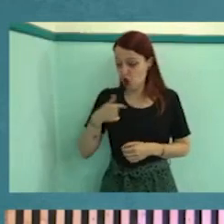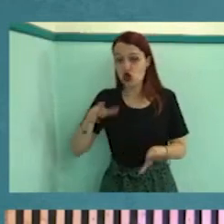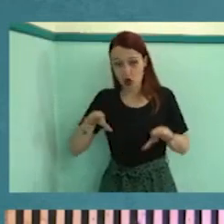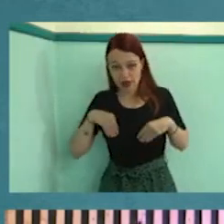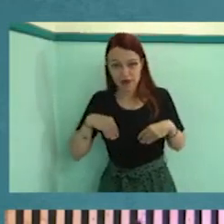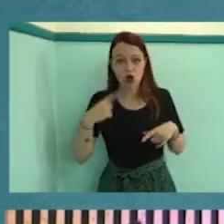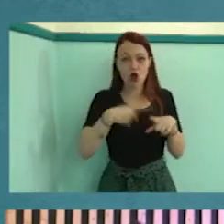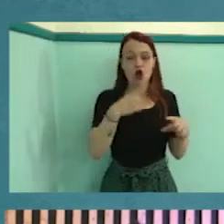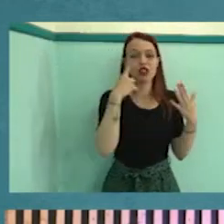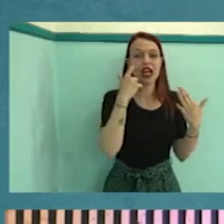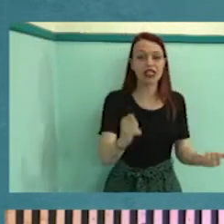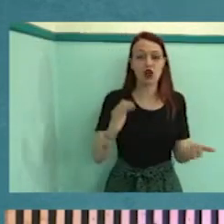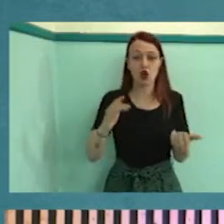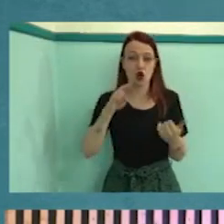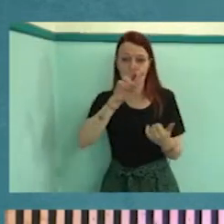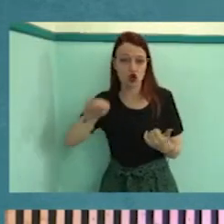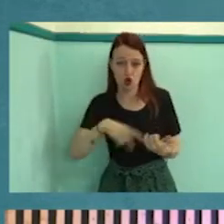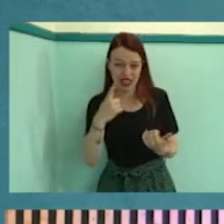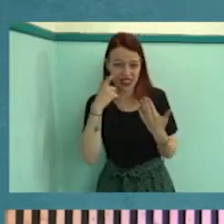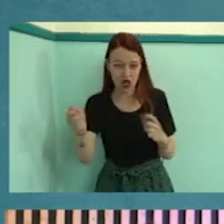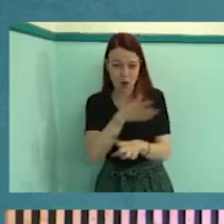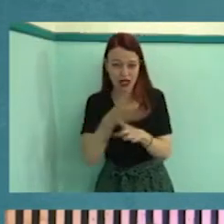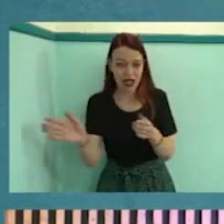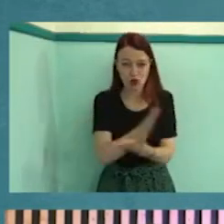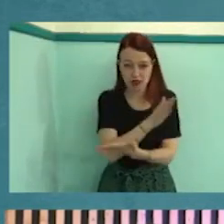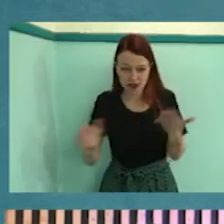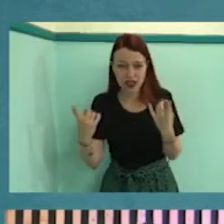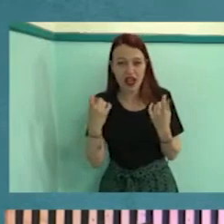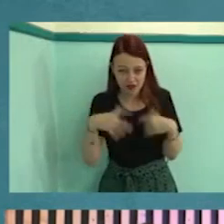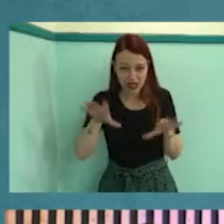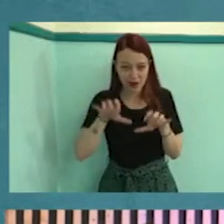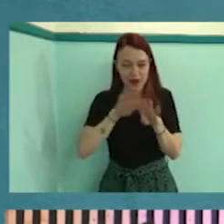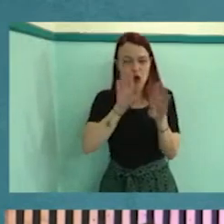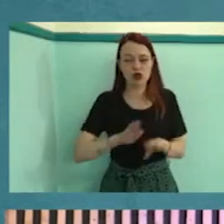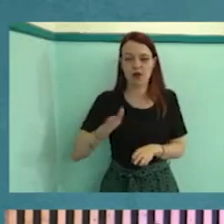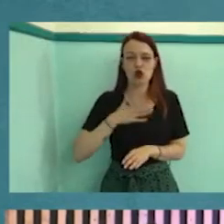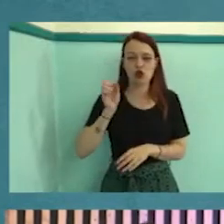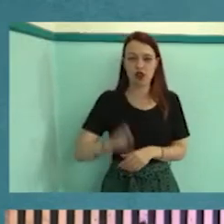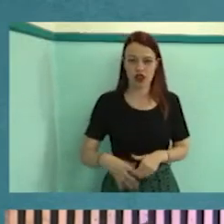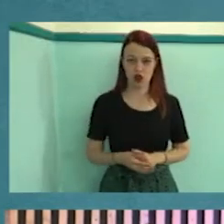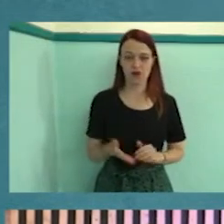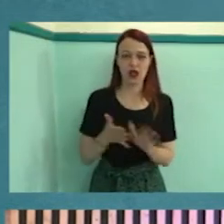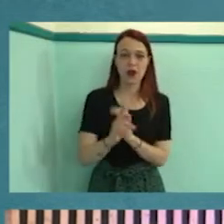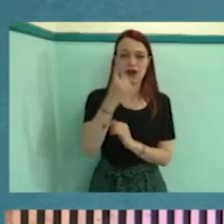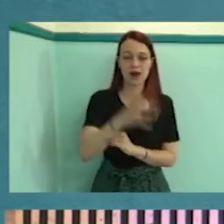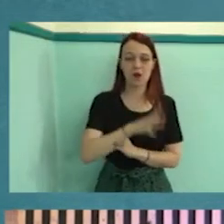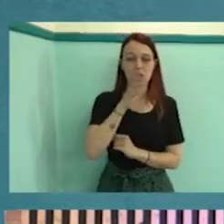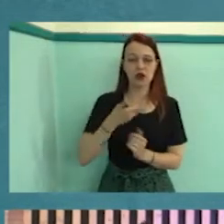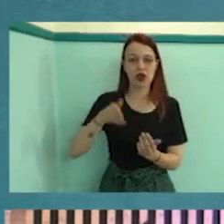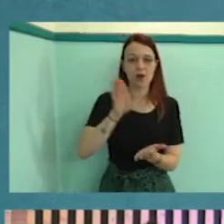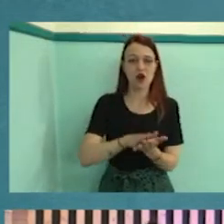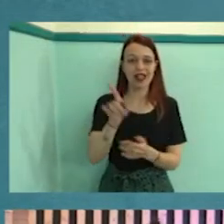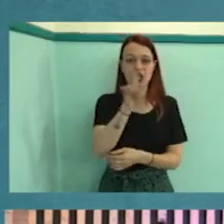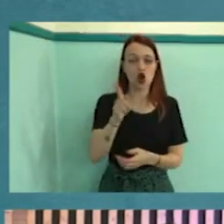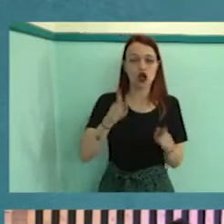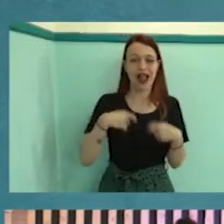sano de lo que no es sano de lo que es maltrato por ejemplo Y por último como decíamos el suicidio no que insisto primera causa de muerte no natural en España entre